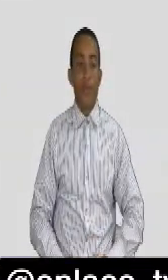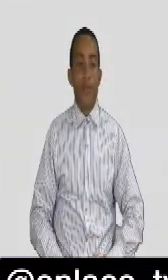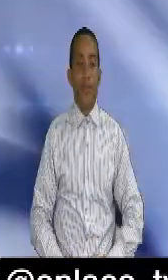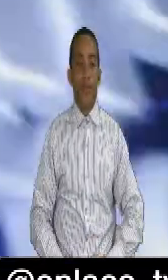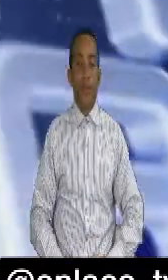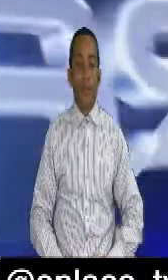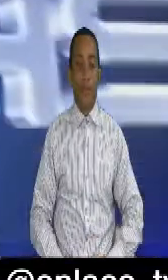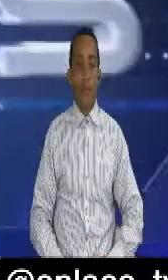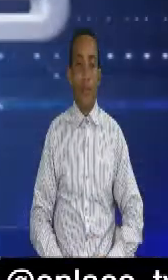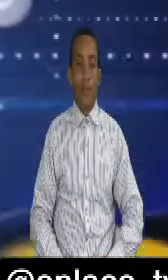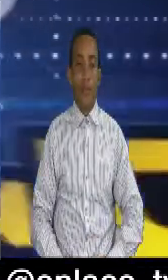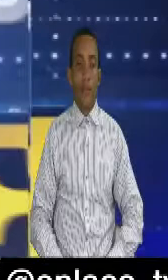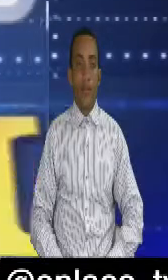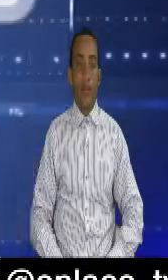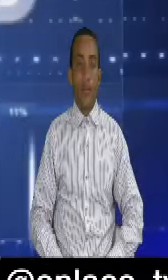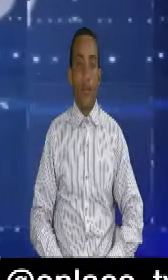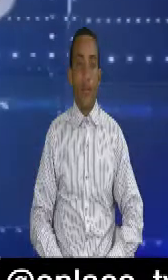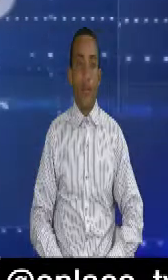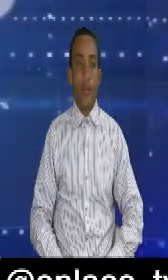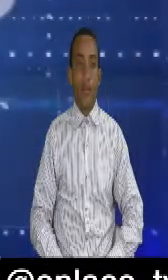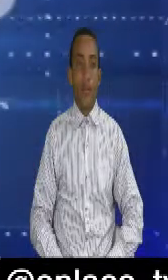Terminals.